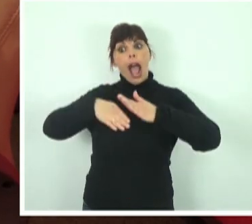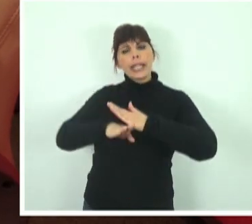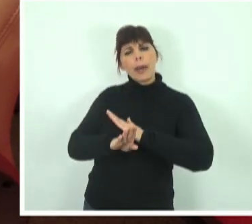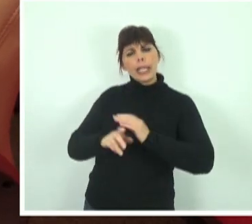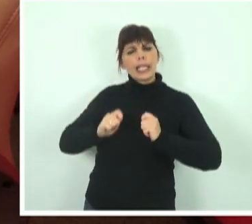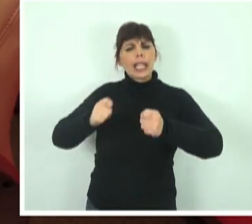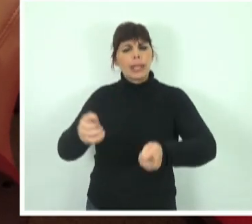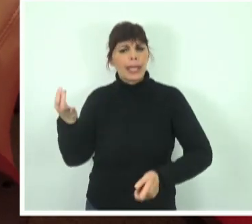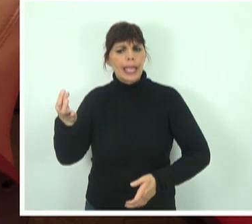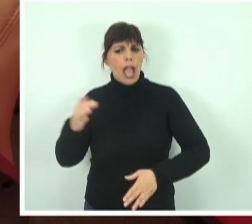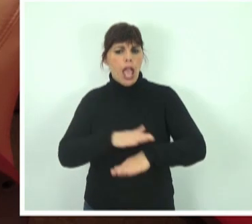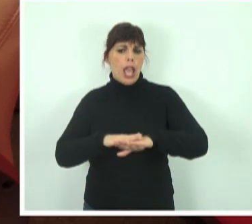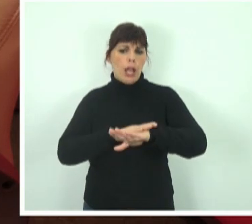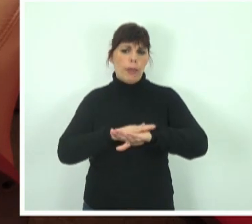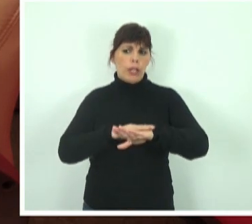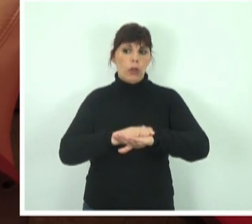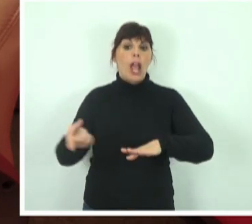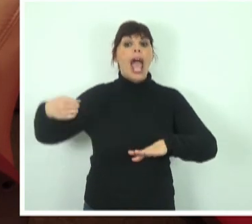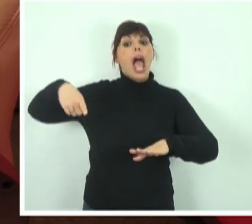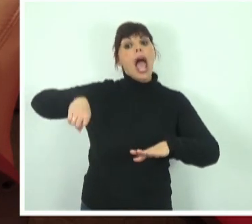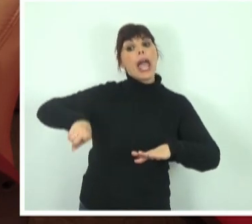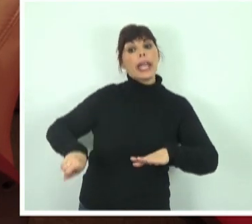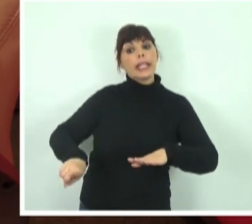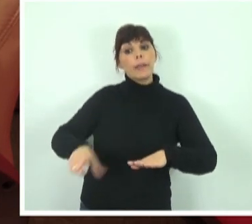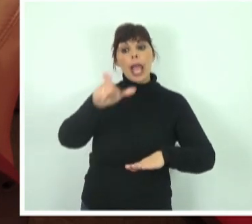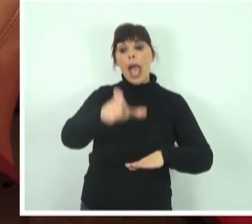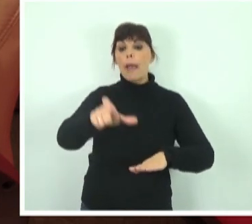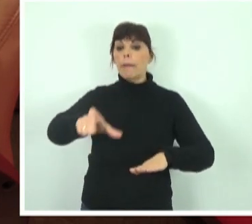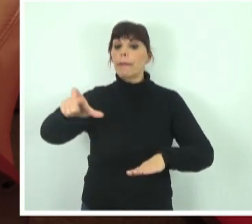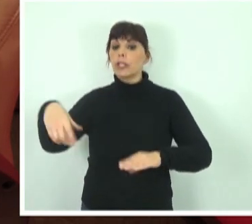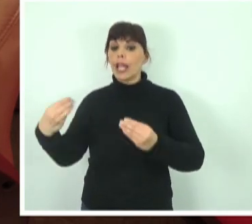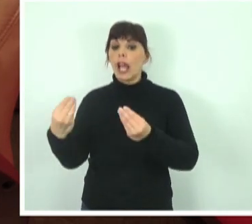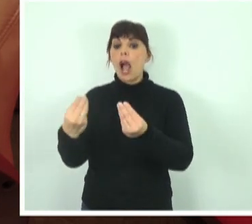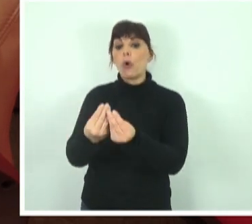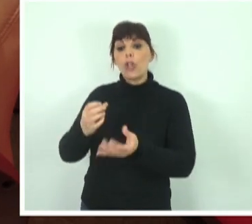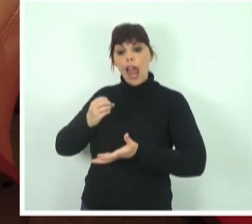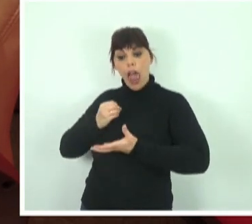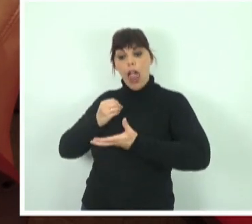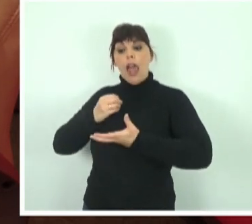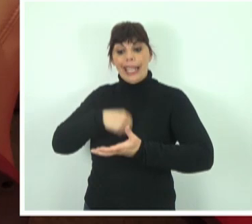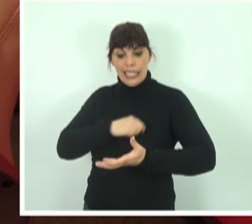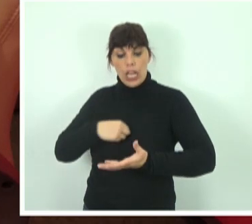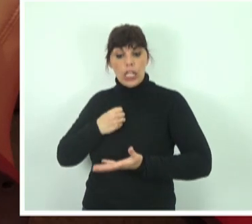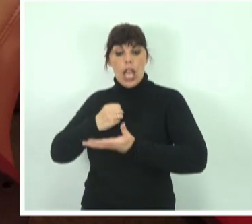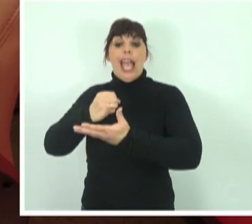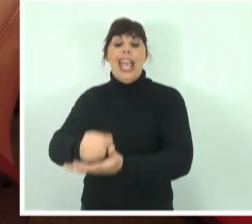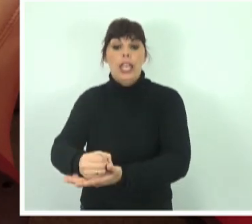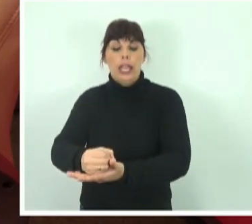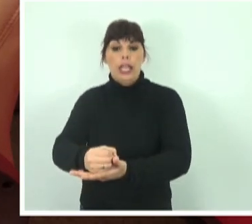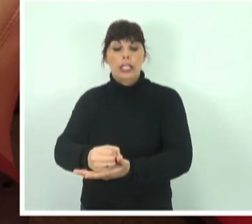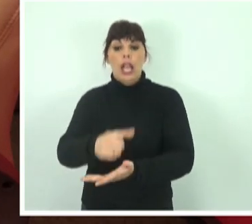y herencia entre los santificados. ¿Dónde está la herencia entre